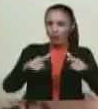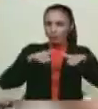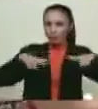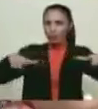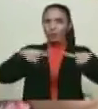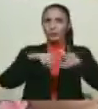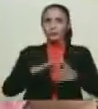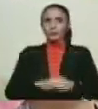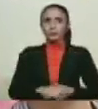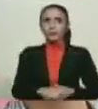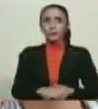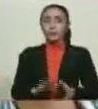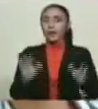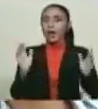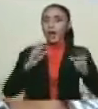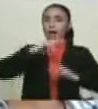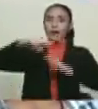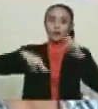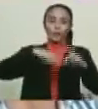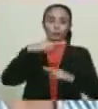La revolución de la tierra.